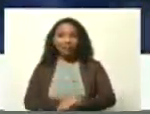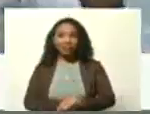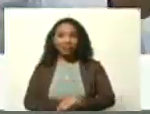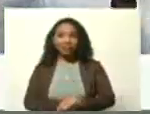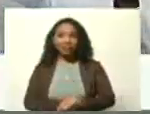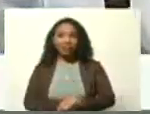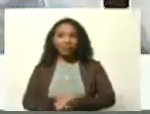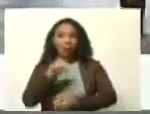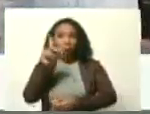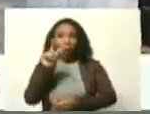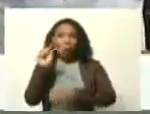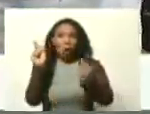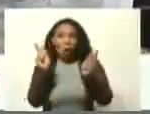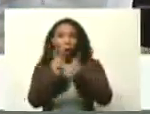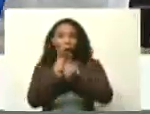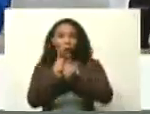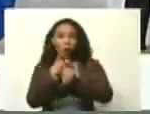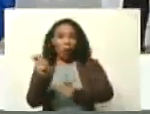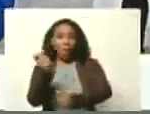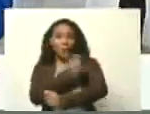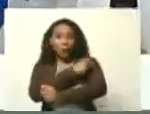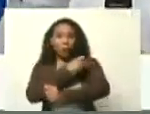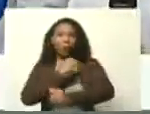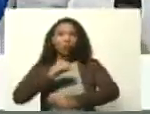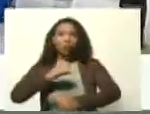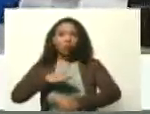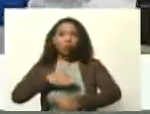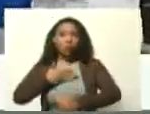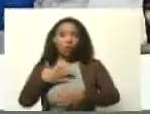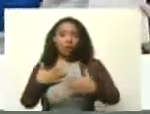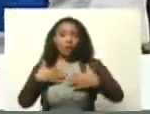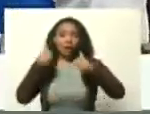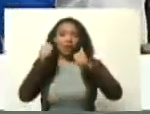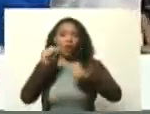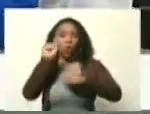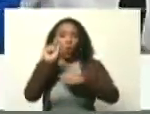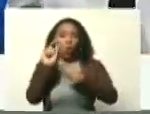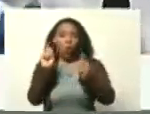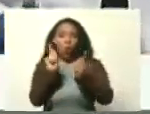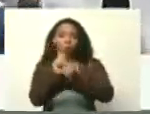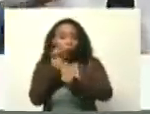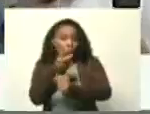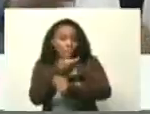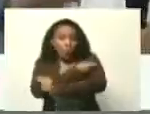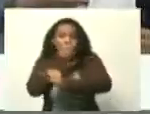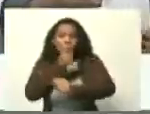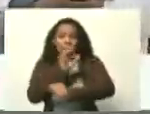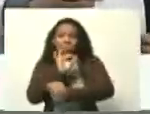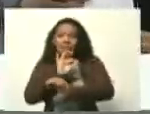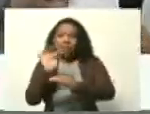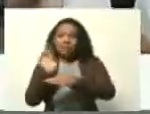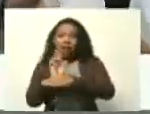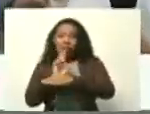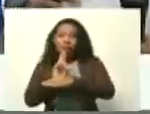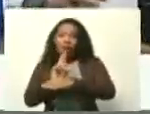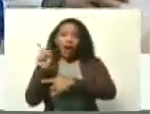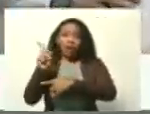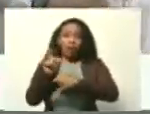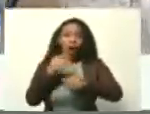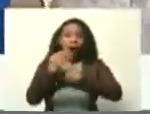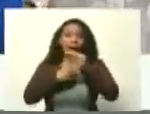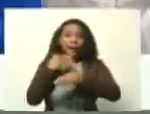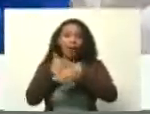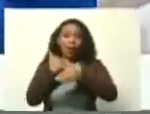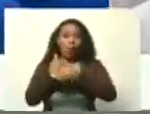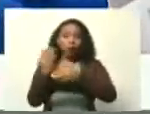un pinchacito nada más, nos puede salvar, un pinchacito evita que nos enfermemos de manera grave, así